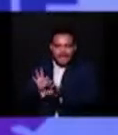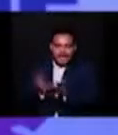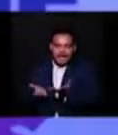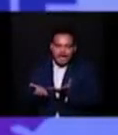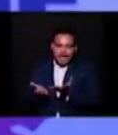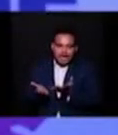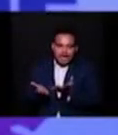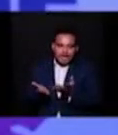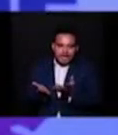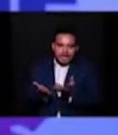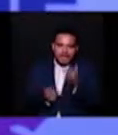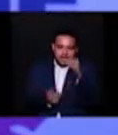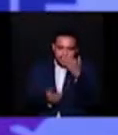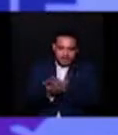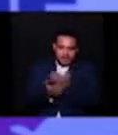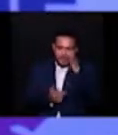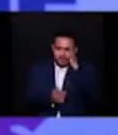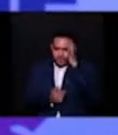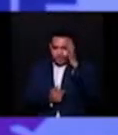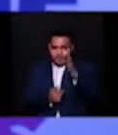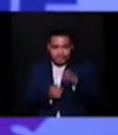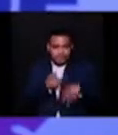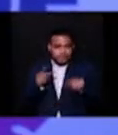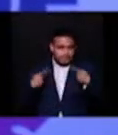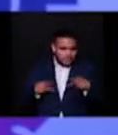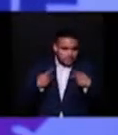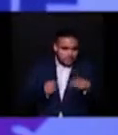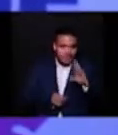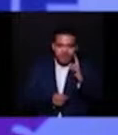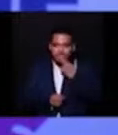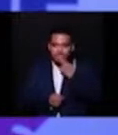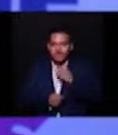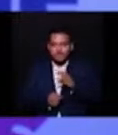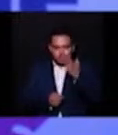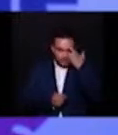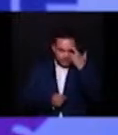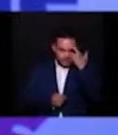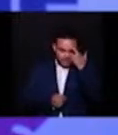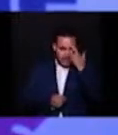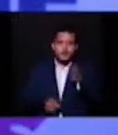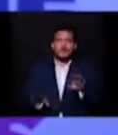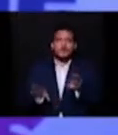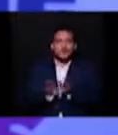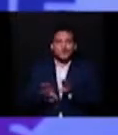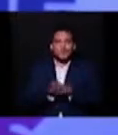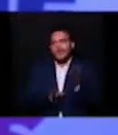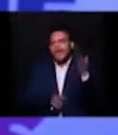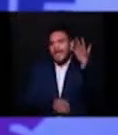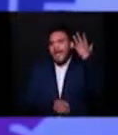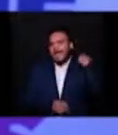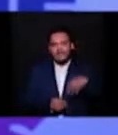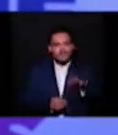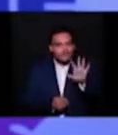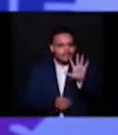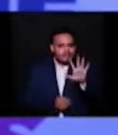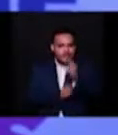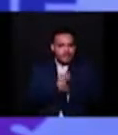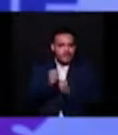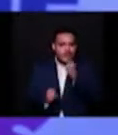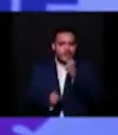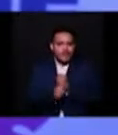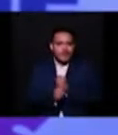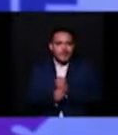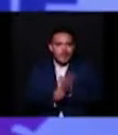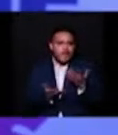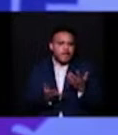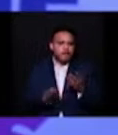proceso. Al final de cuentas no prosperó el asunto. Cuando ella gana, pues todo se viene abajo. Y lo primero que